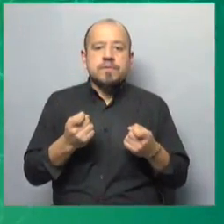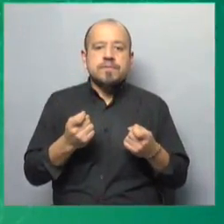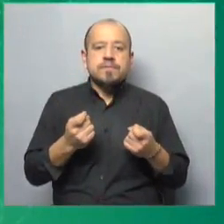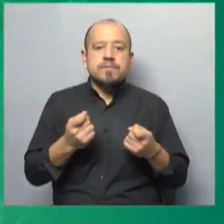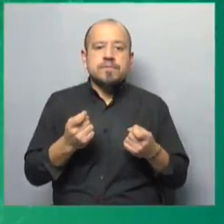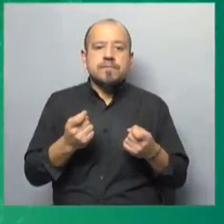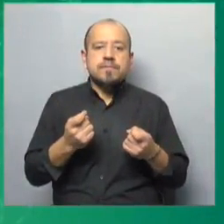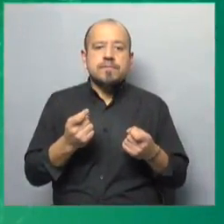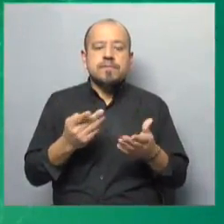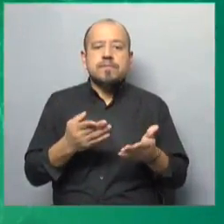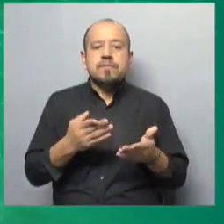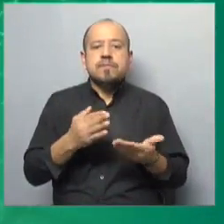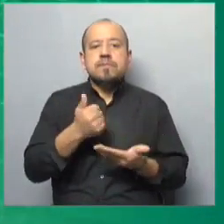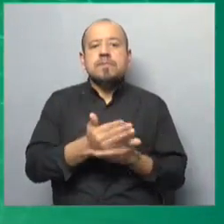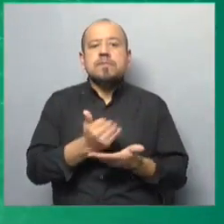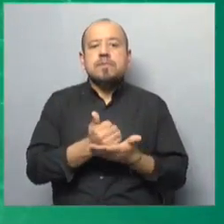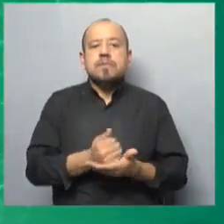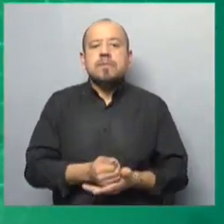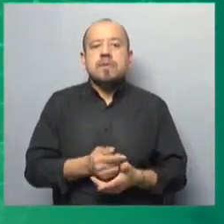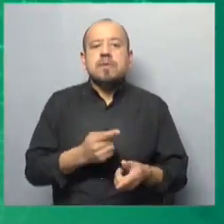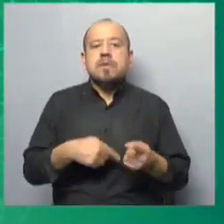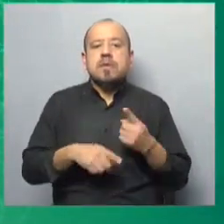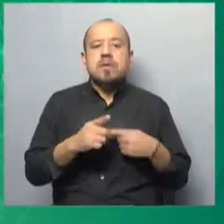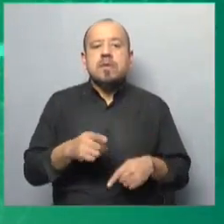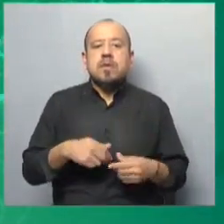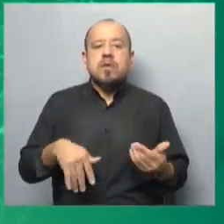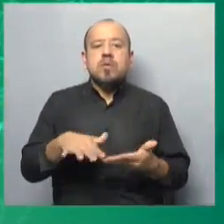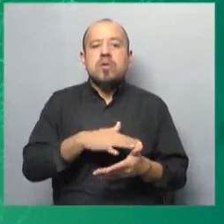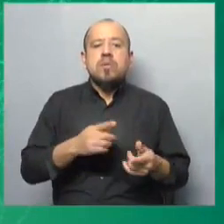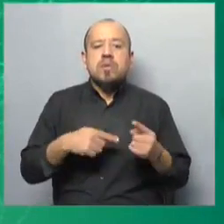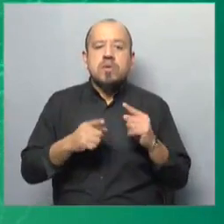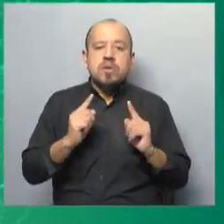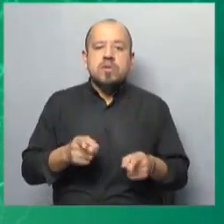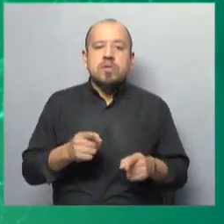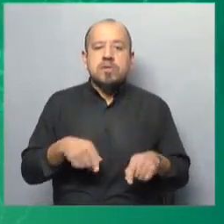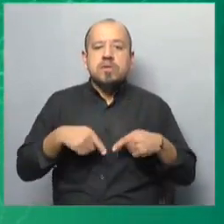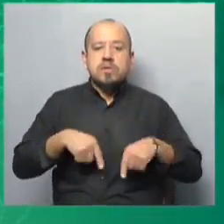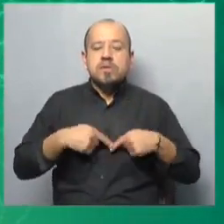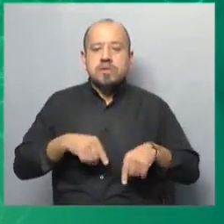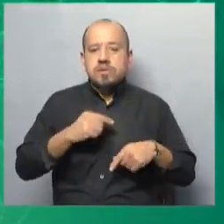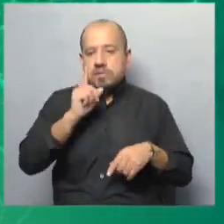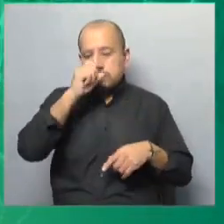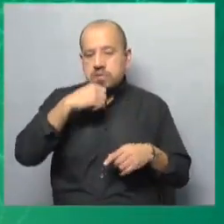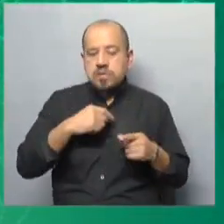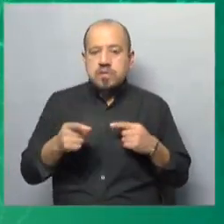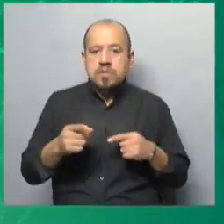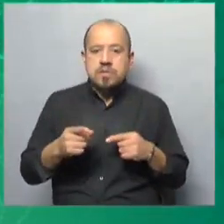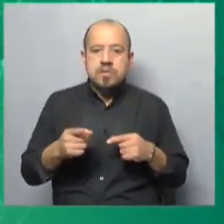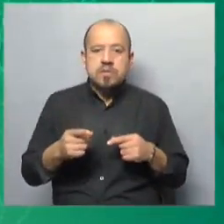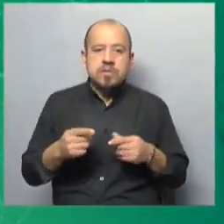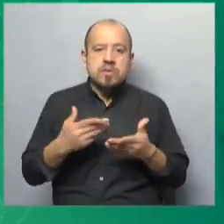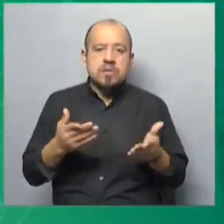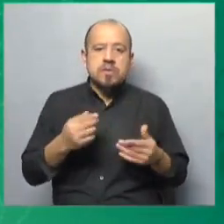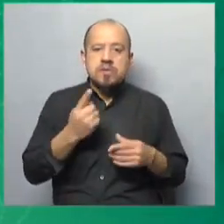presencia estatal, tanto departamental como nacional, en los territorios. Pero además, la intendenta de Montevideo se refirió a otros temas